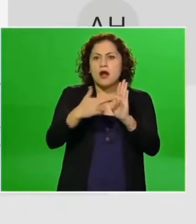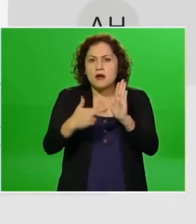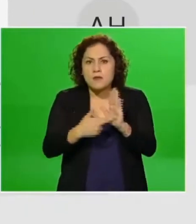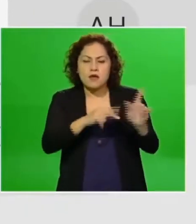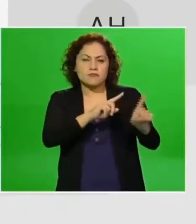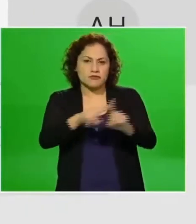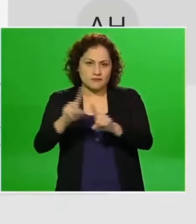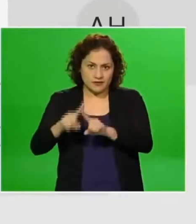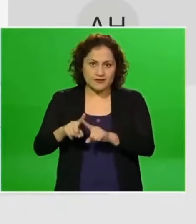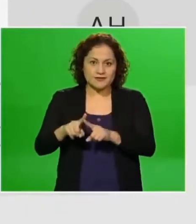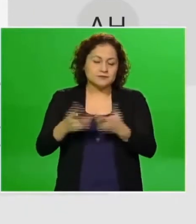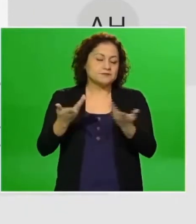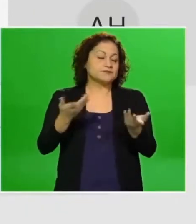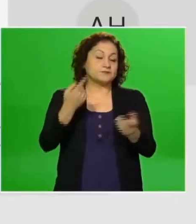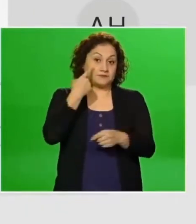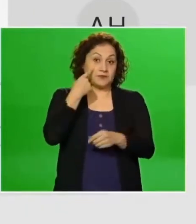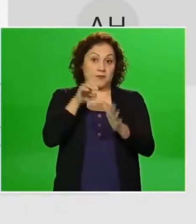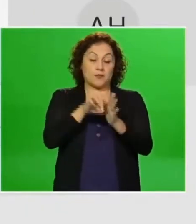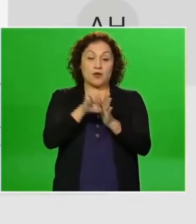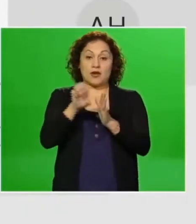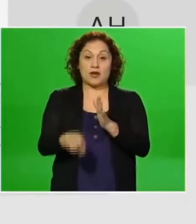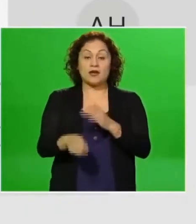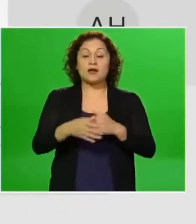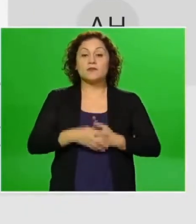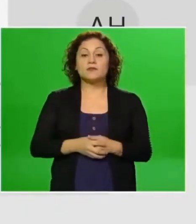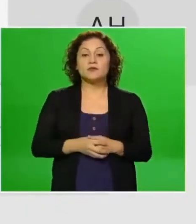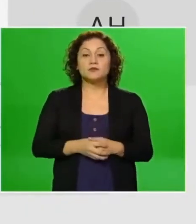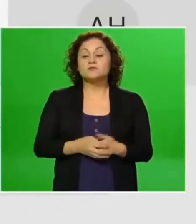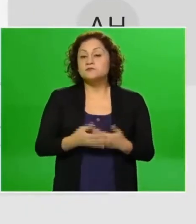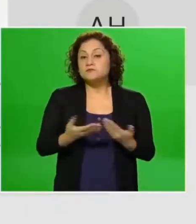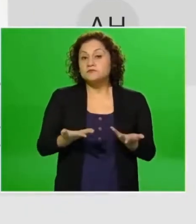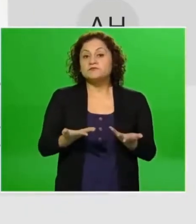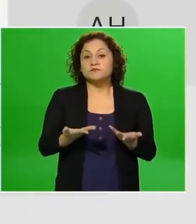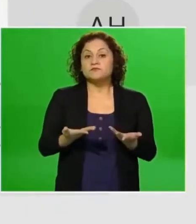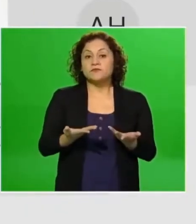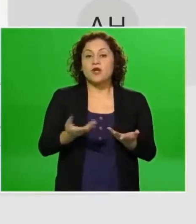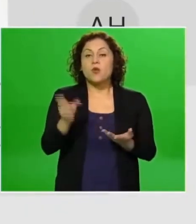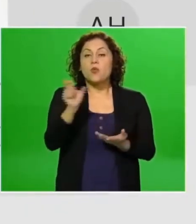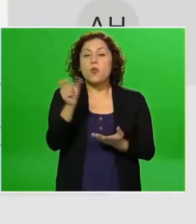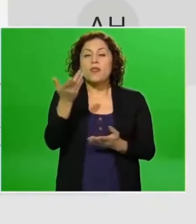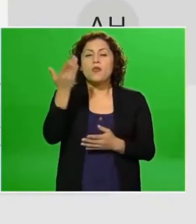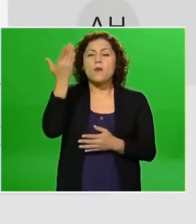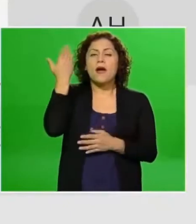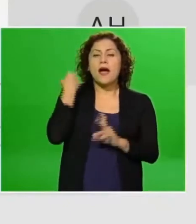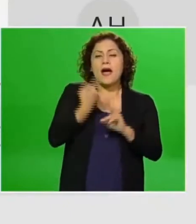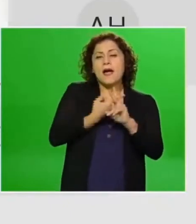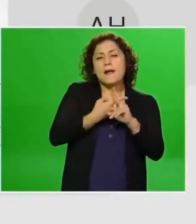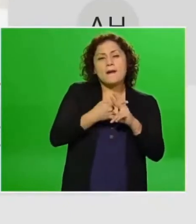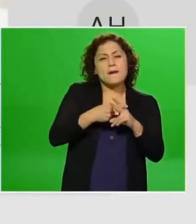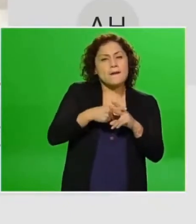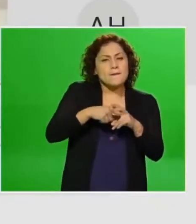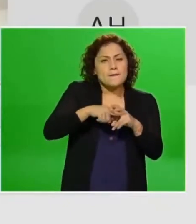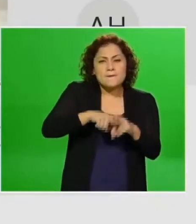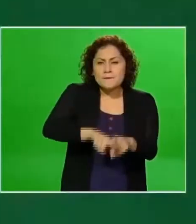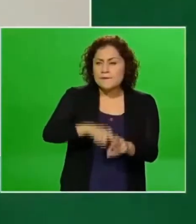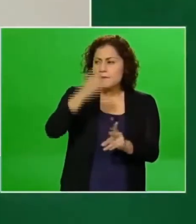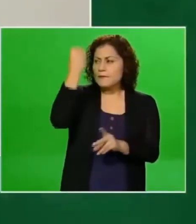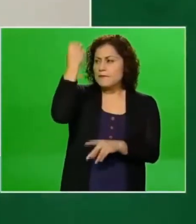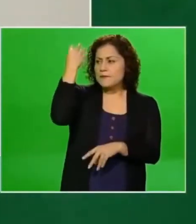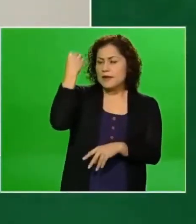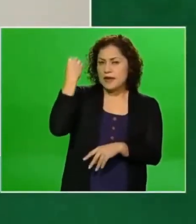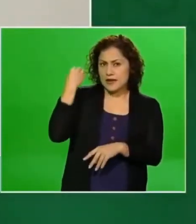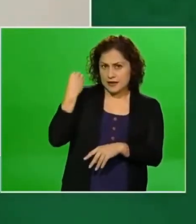Si nosotros revisamos inclusive las primeras versiones de este documento, allá cuando se activó el semáforo